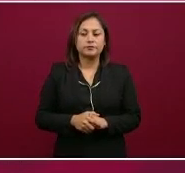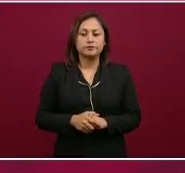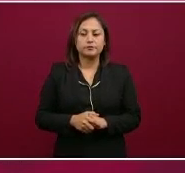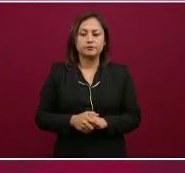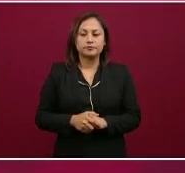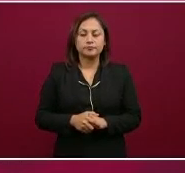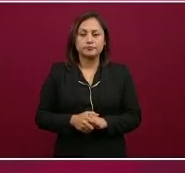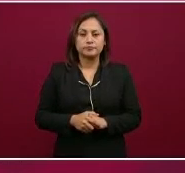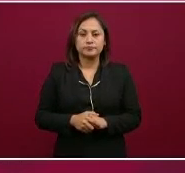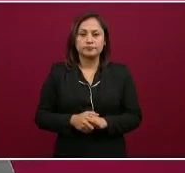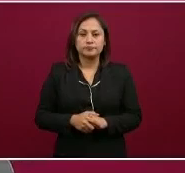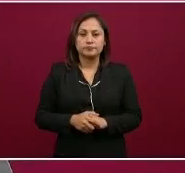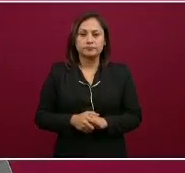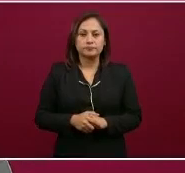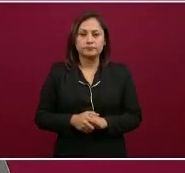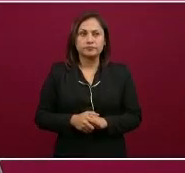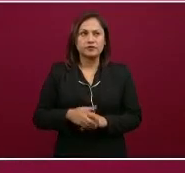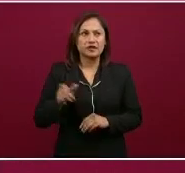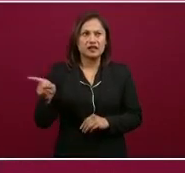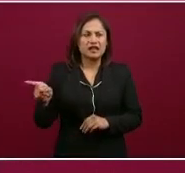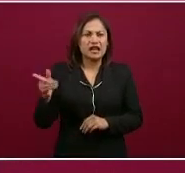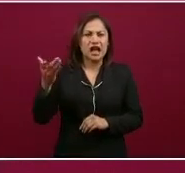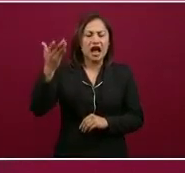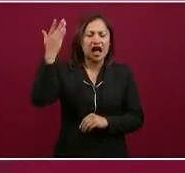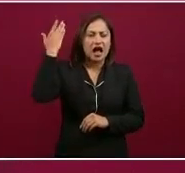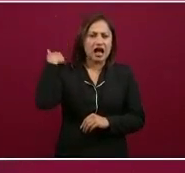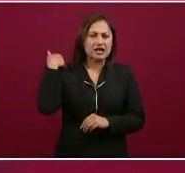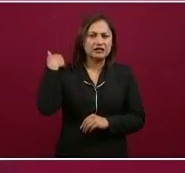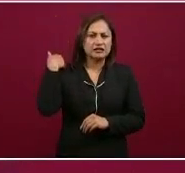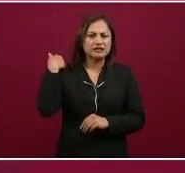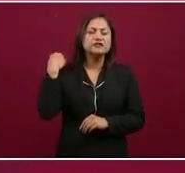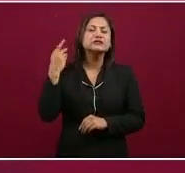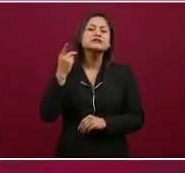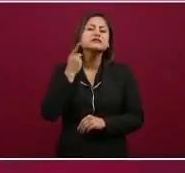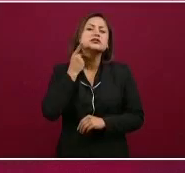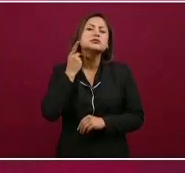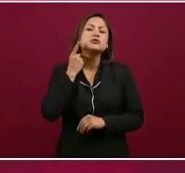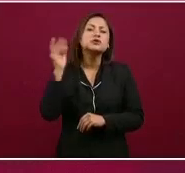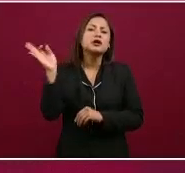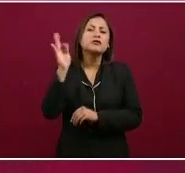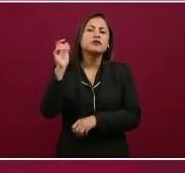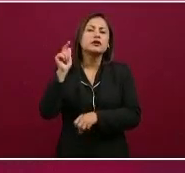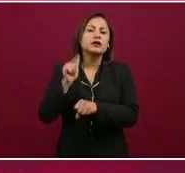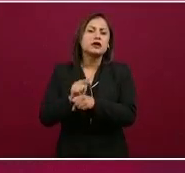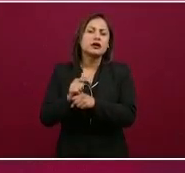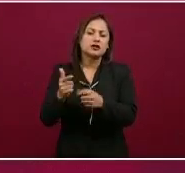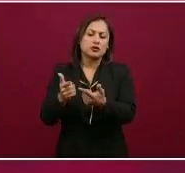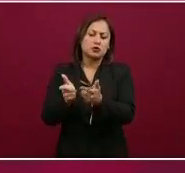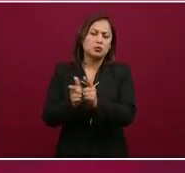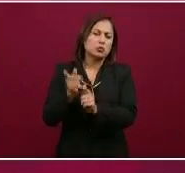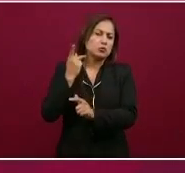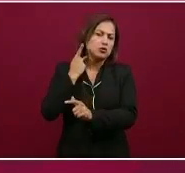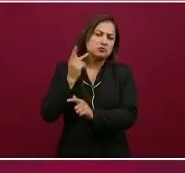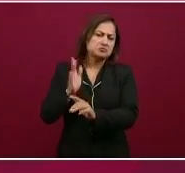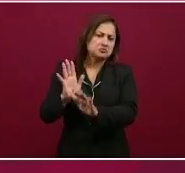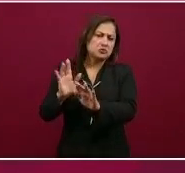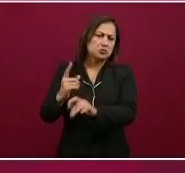creo que fue diputado federal de un partido